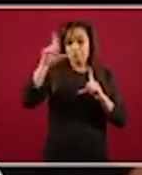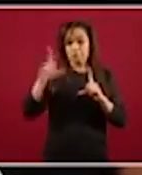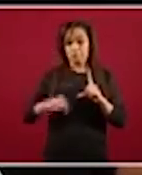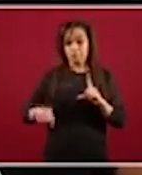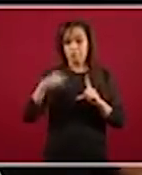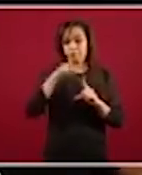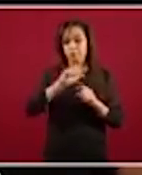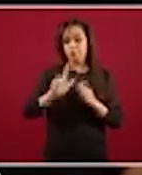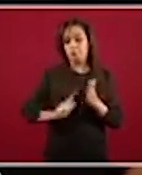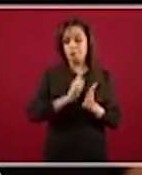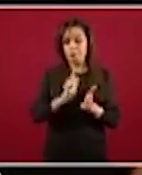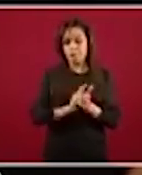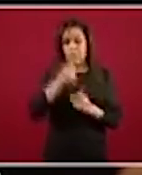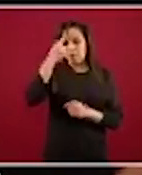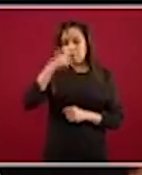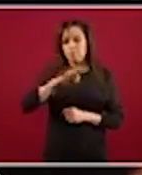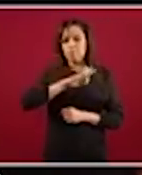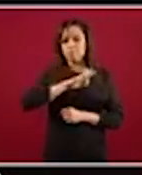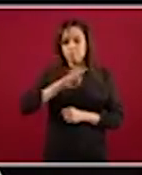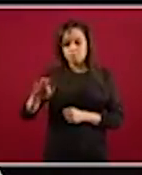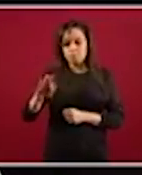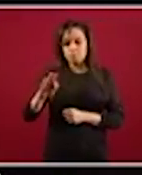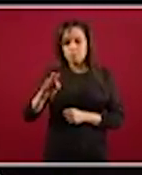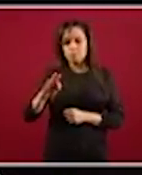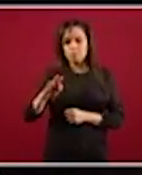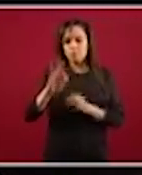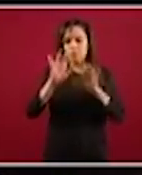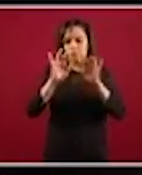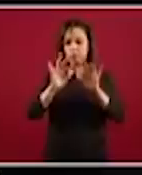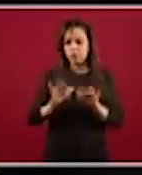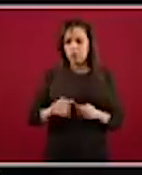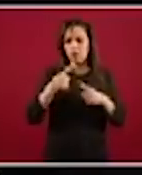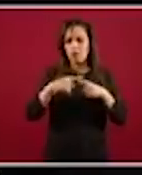para formularlas a través de acuerdos y decretos